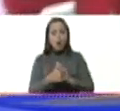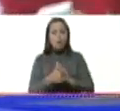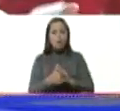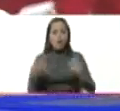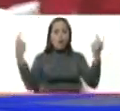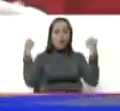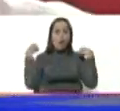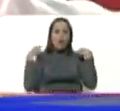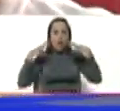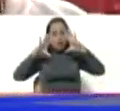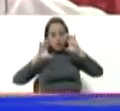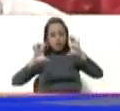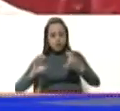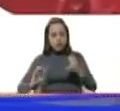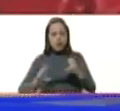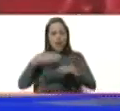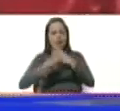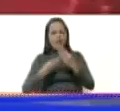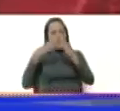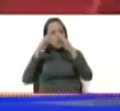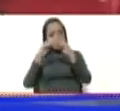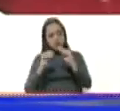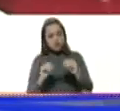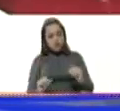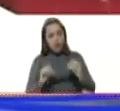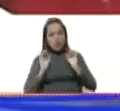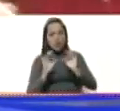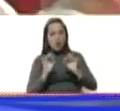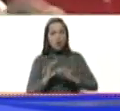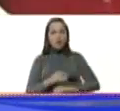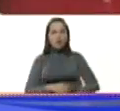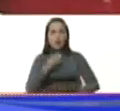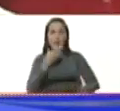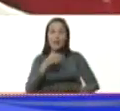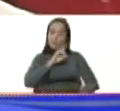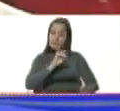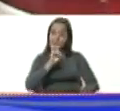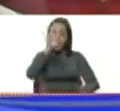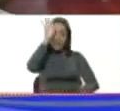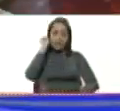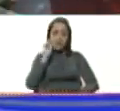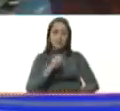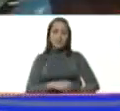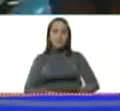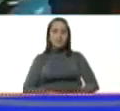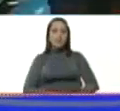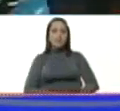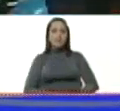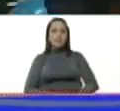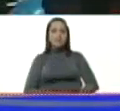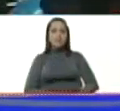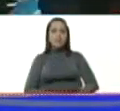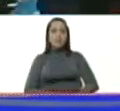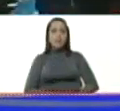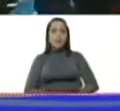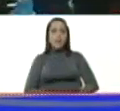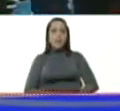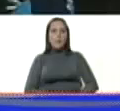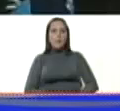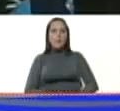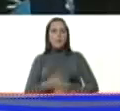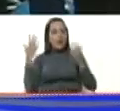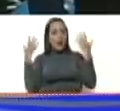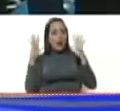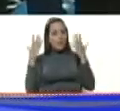estiren y se alivia mucho la presión en la espalda. Y muy bien, ya se lo aprendieron, muchachas, muy bien. Excelente. Esto lo vamos a hacer solamente. Un aplauso,